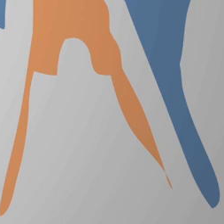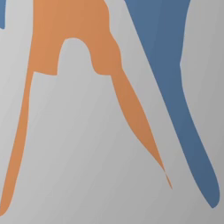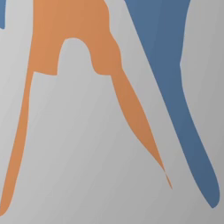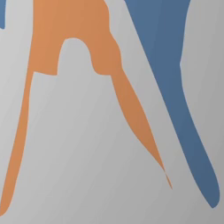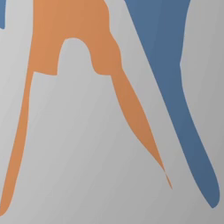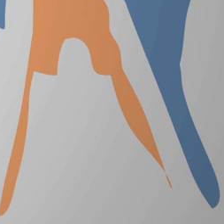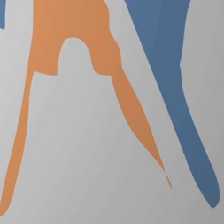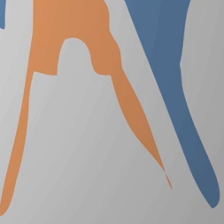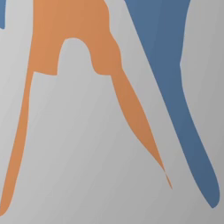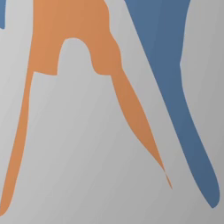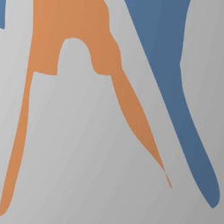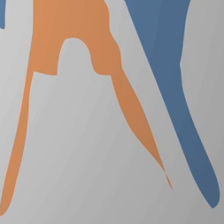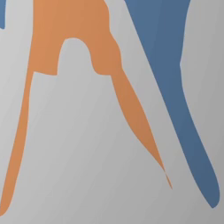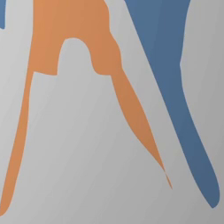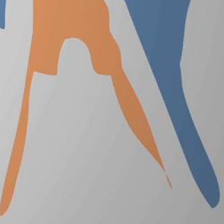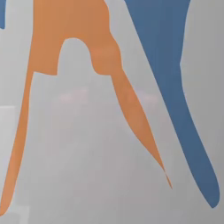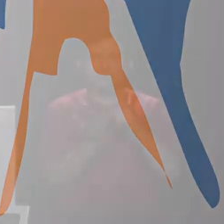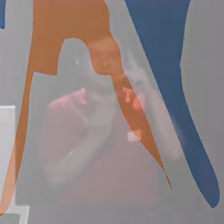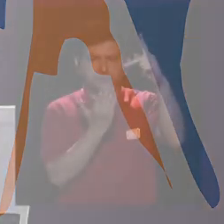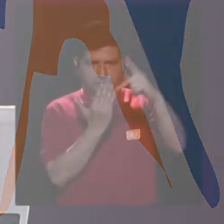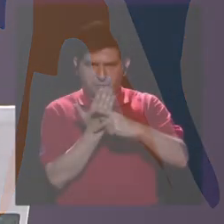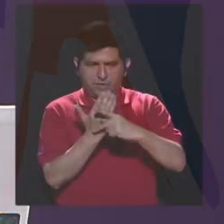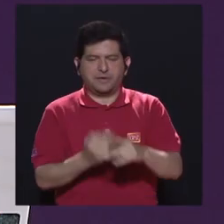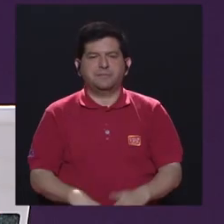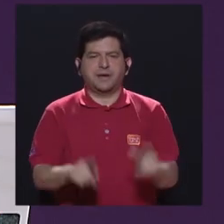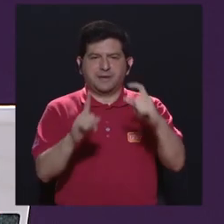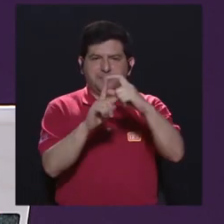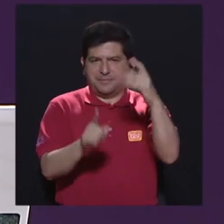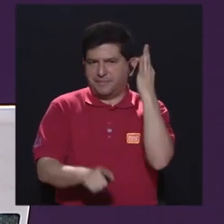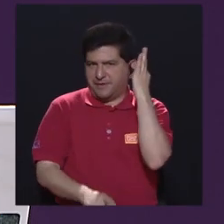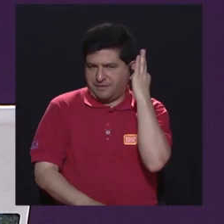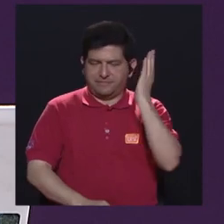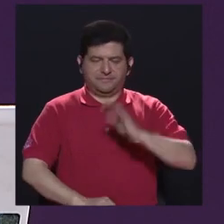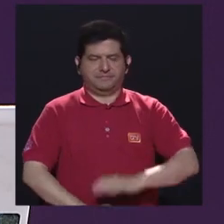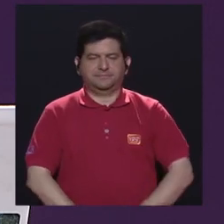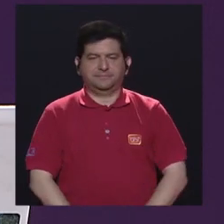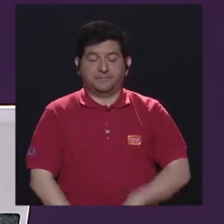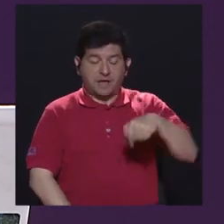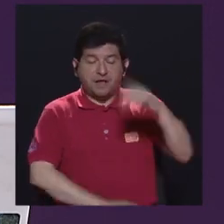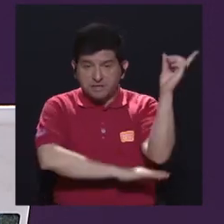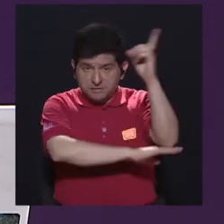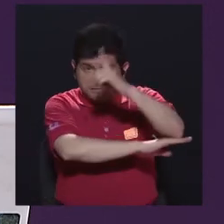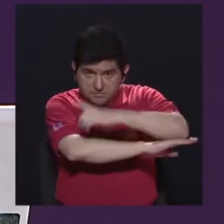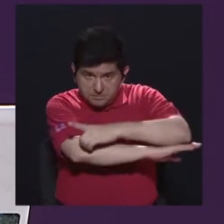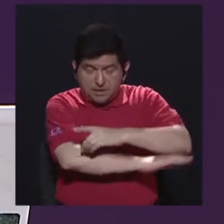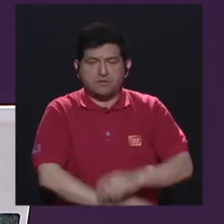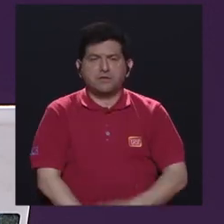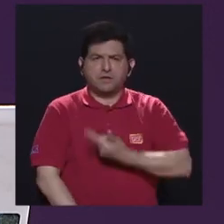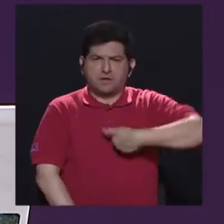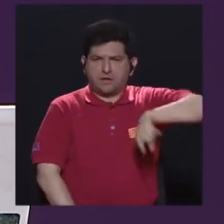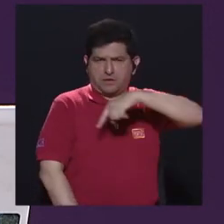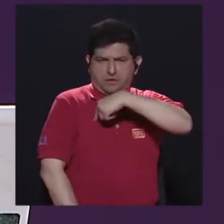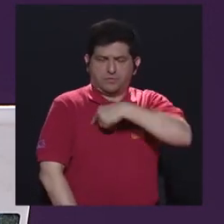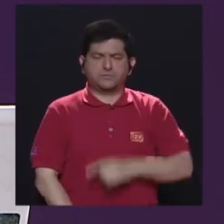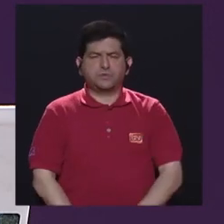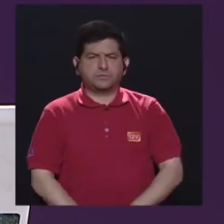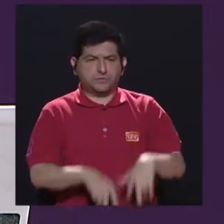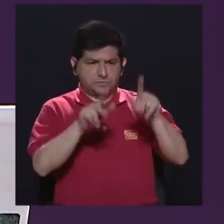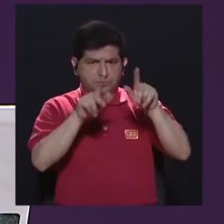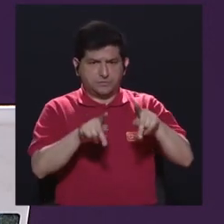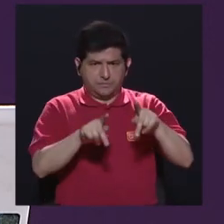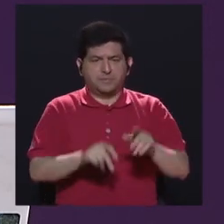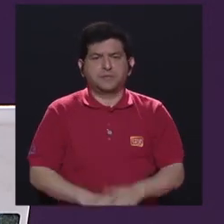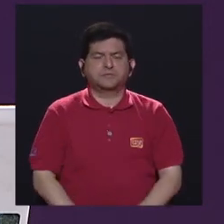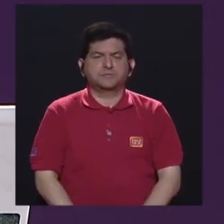Bienvenidos y bienvenidas una vez más a nuestro programa Palabra de Mujer. El día de hoy estamos con Persona